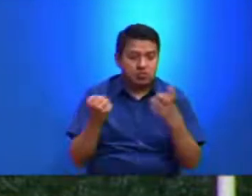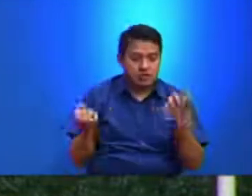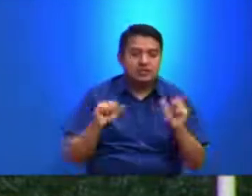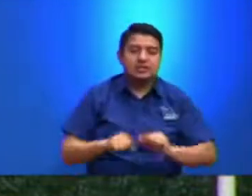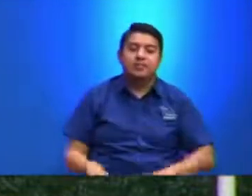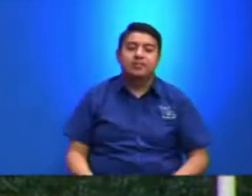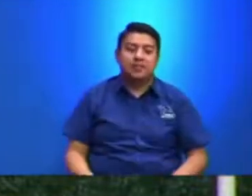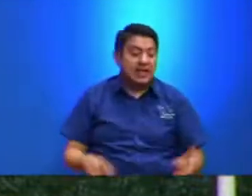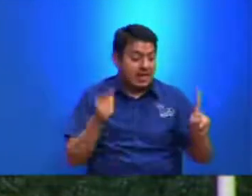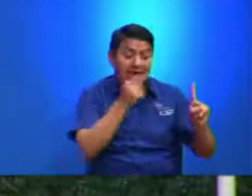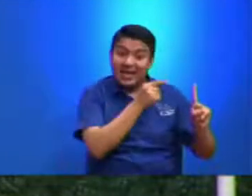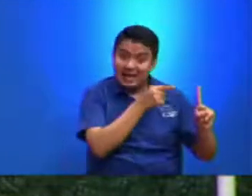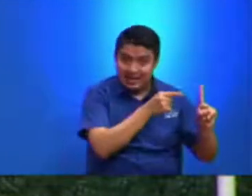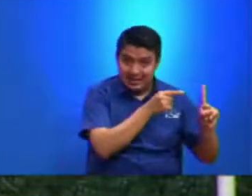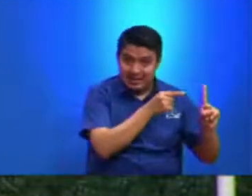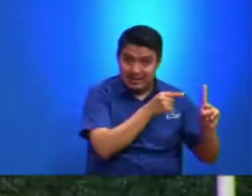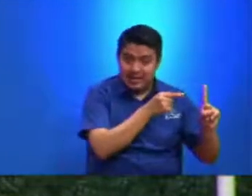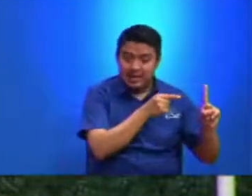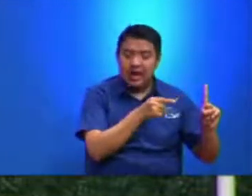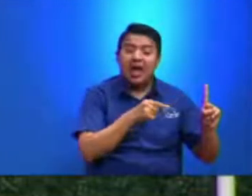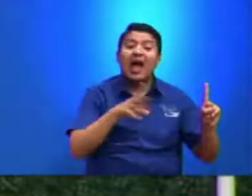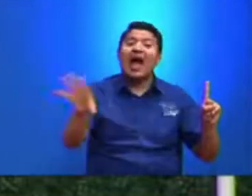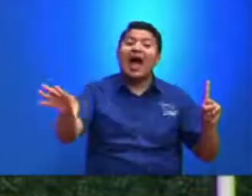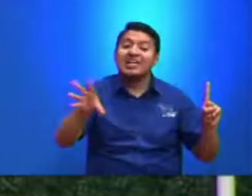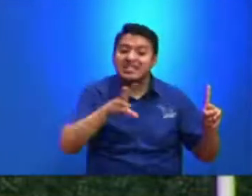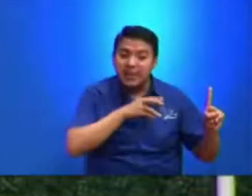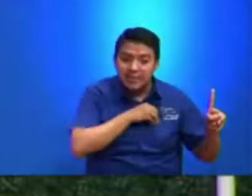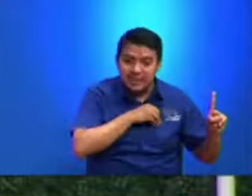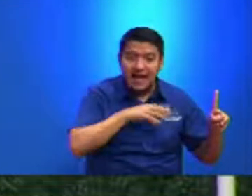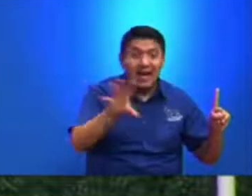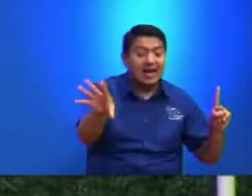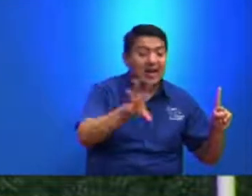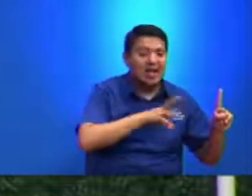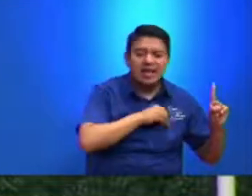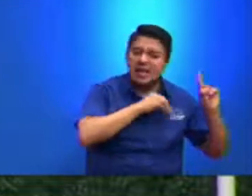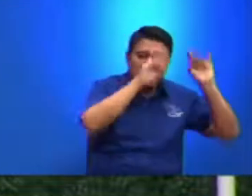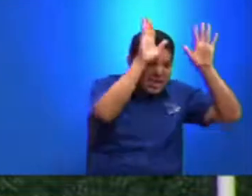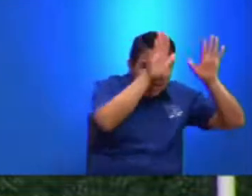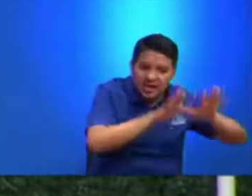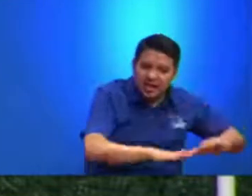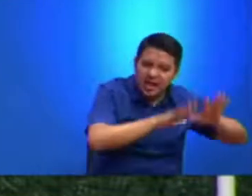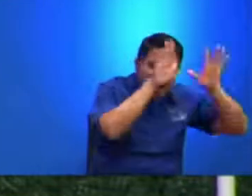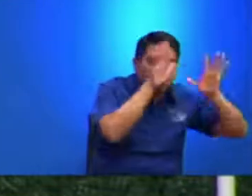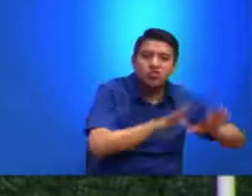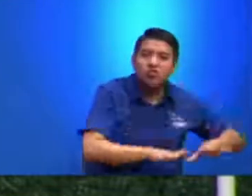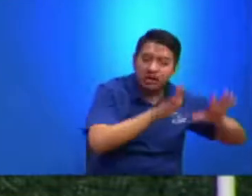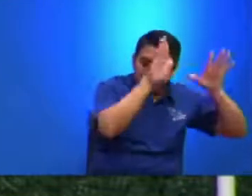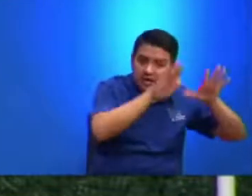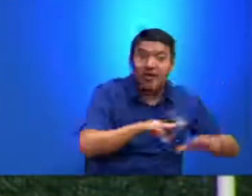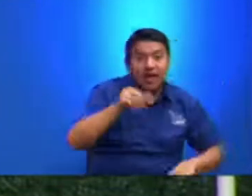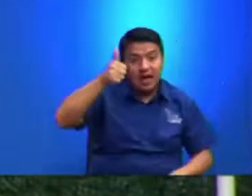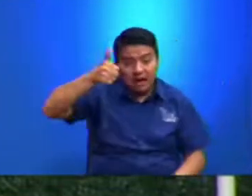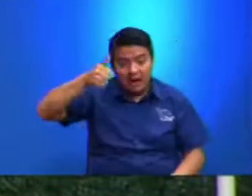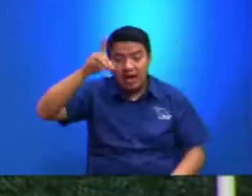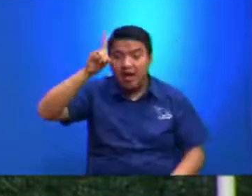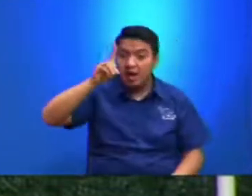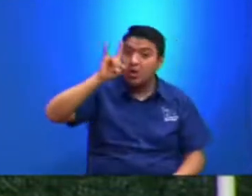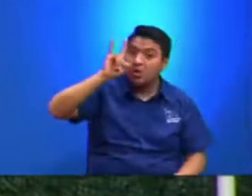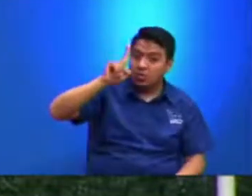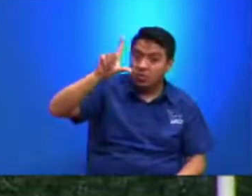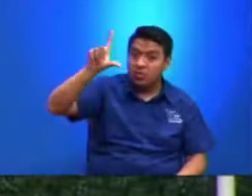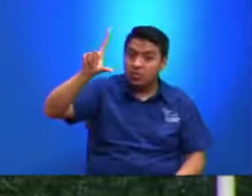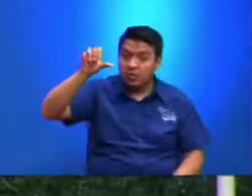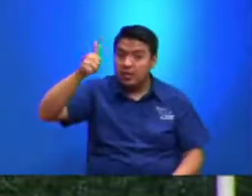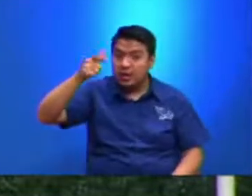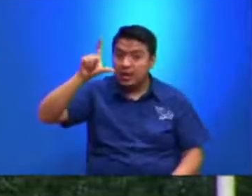de su benefactor. Este Joás no era cualquier hombre. ¿Se recuerda de aquel profeta que en Primero de Reyes, creo que